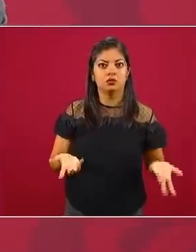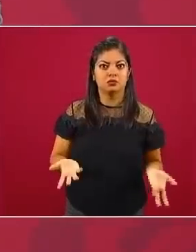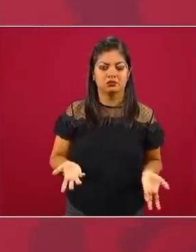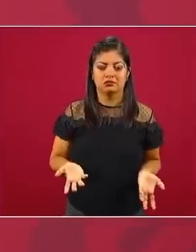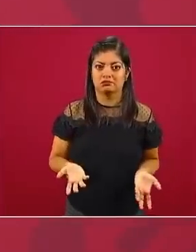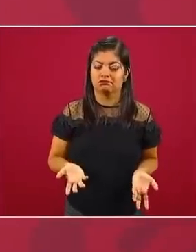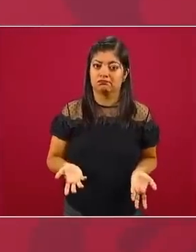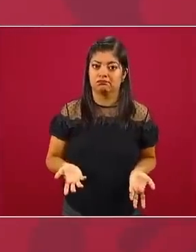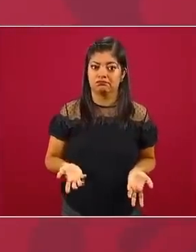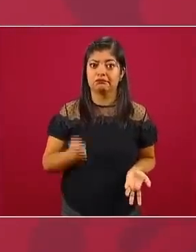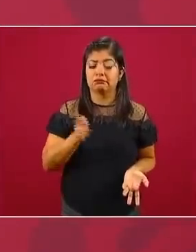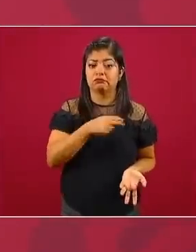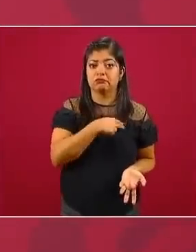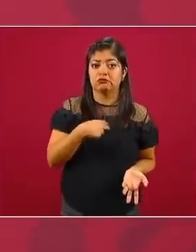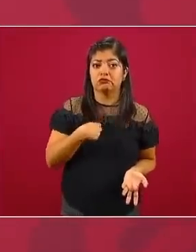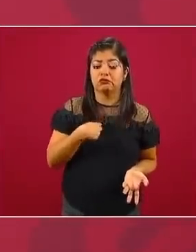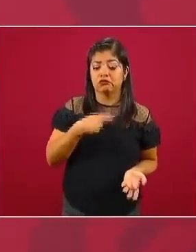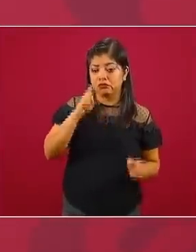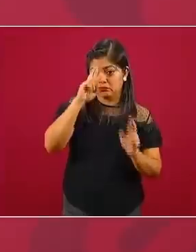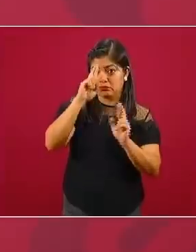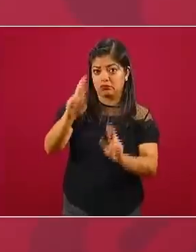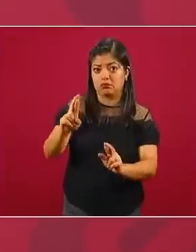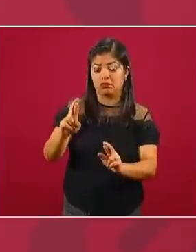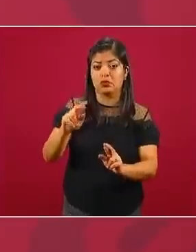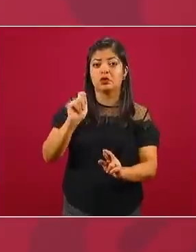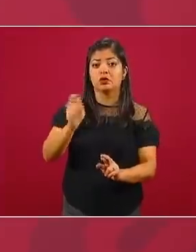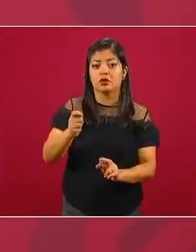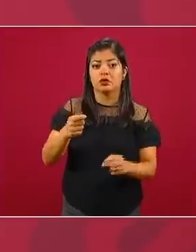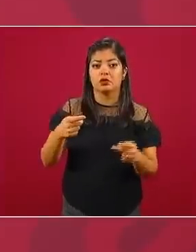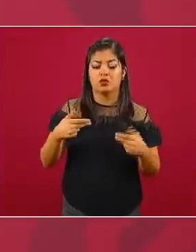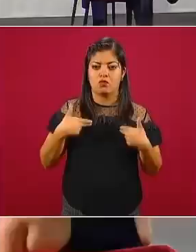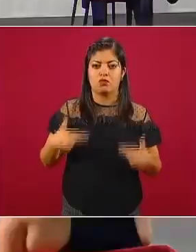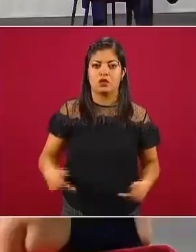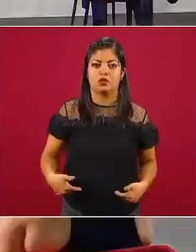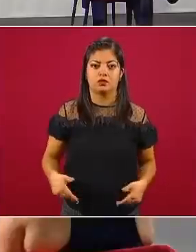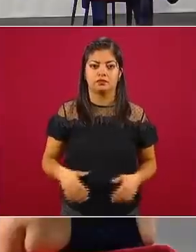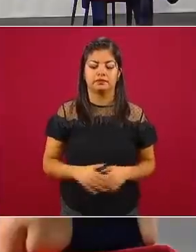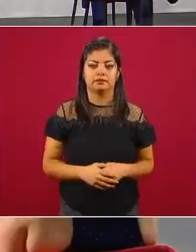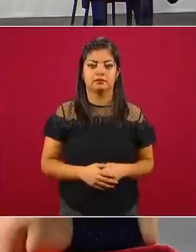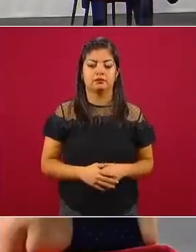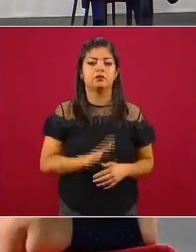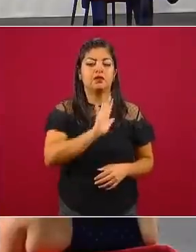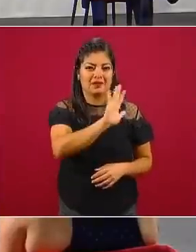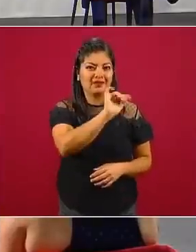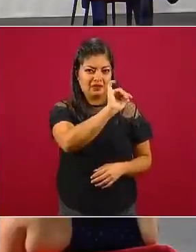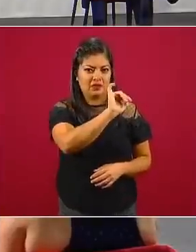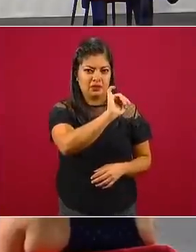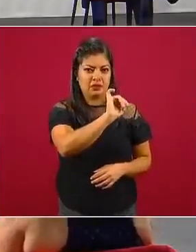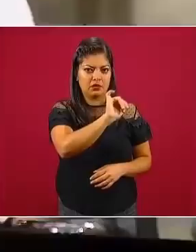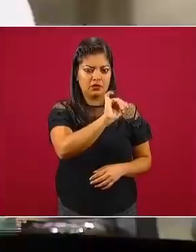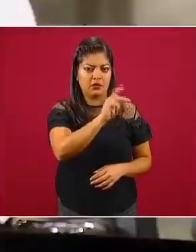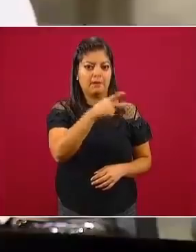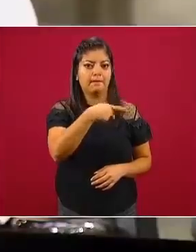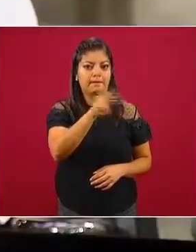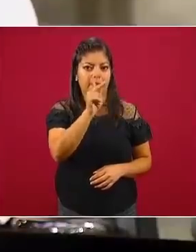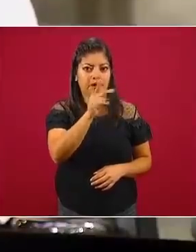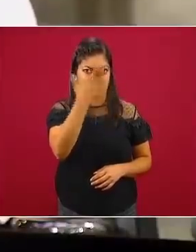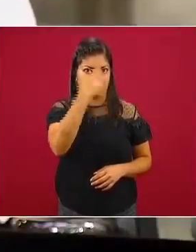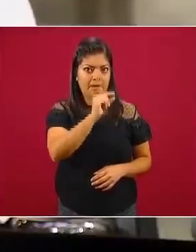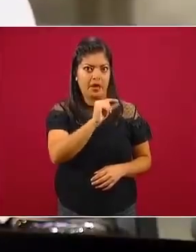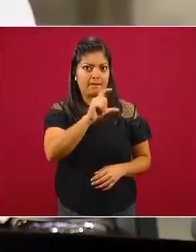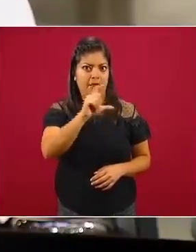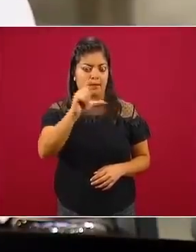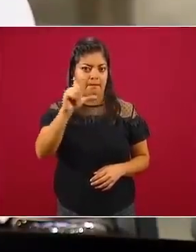Es ser humanista. Sí, señor presidente. Sin embargo, el crecimiento es